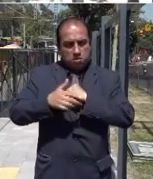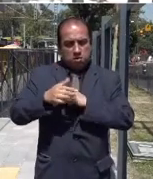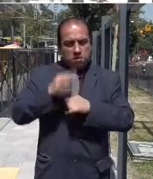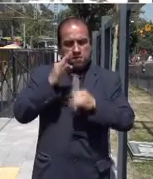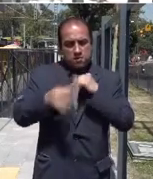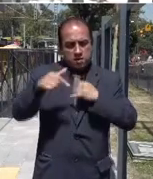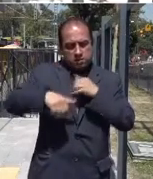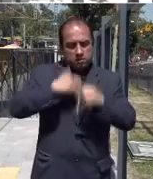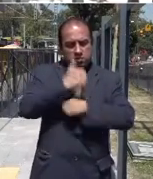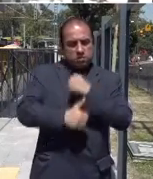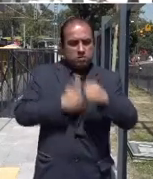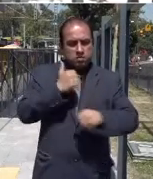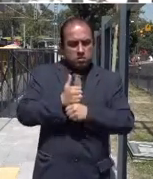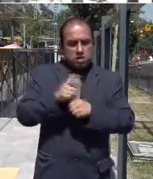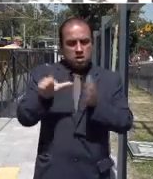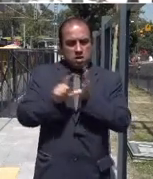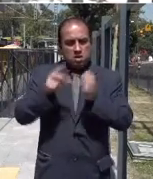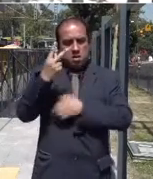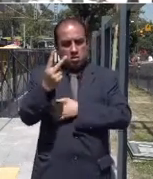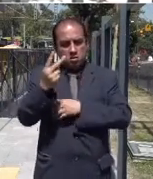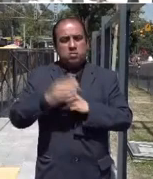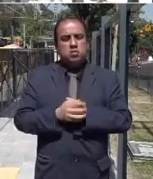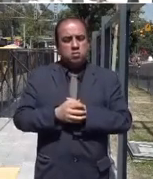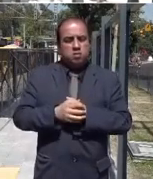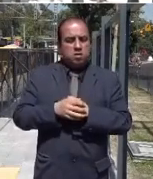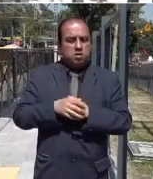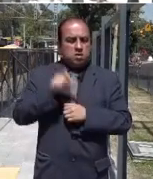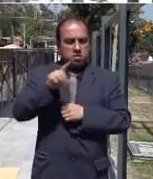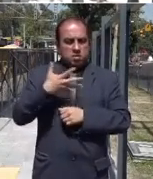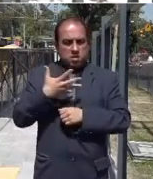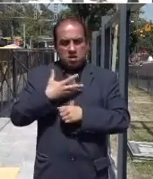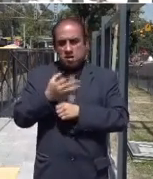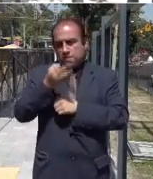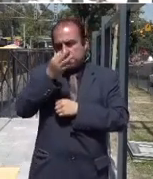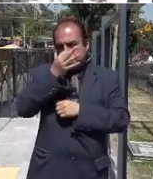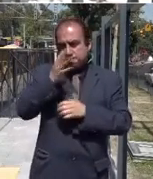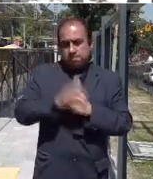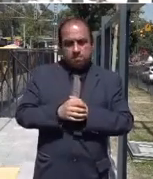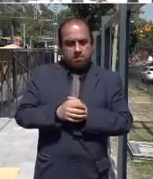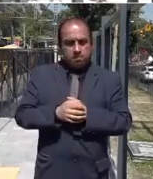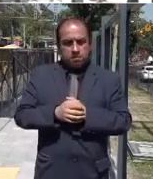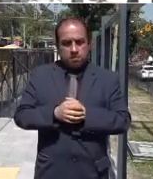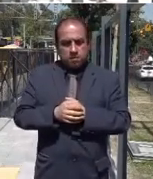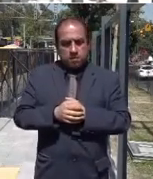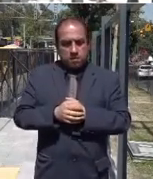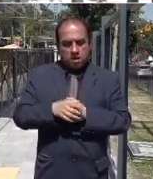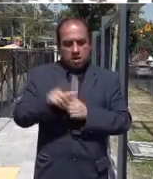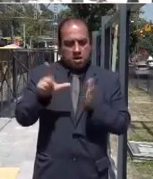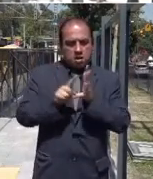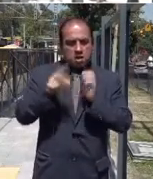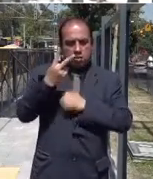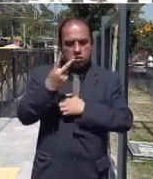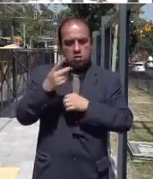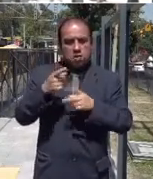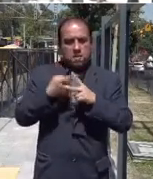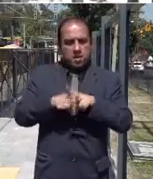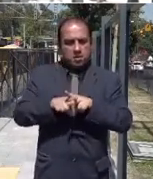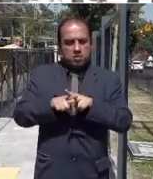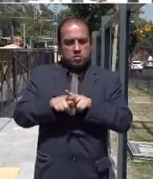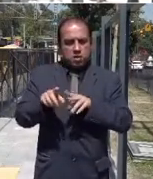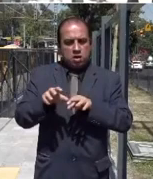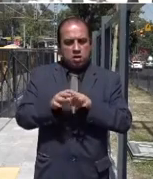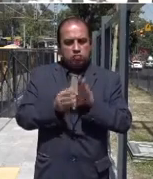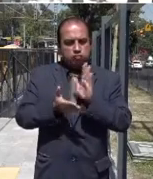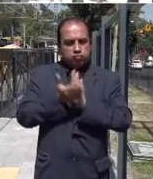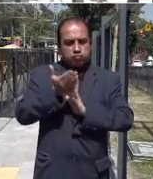este año, y en la línea 2 estará también ya muy cerca. Empezó, hay que recordar, la línea 2 empezó a construirse unos meses después que la línea